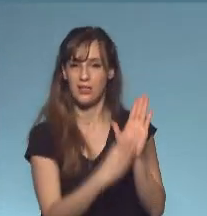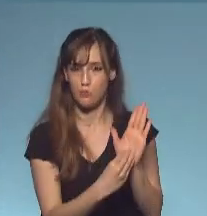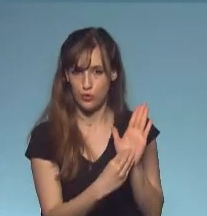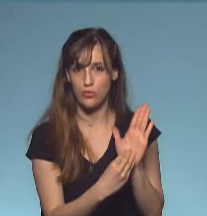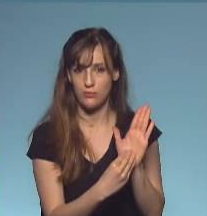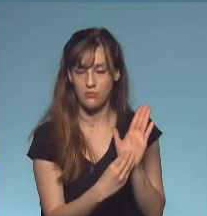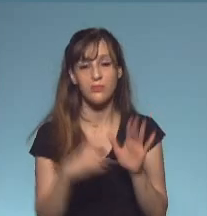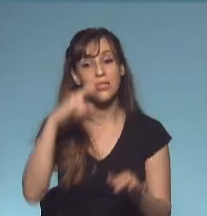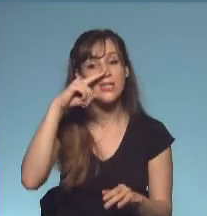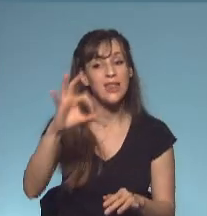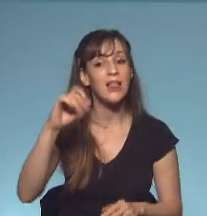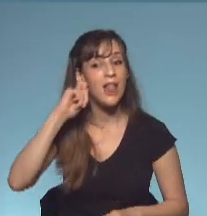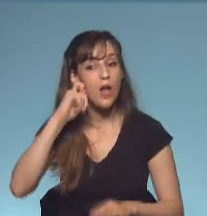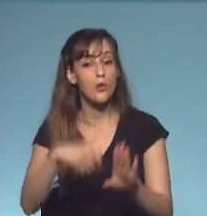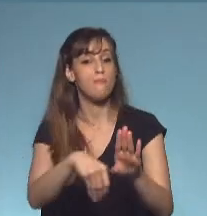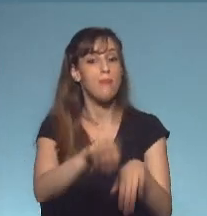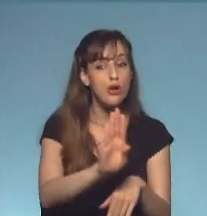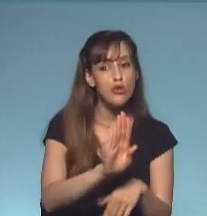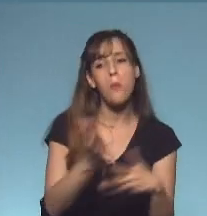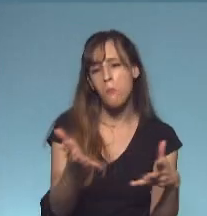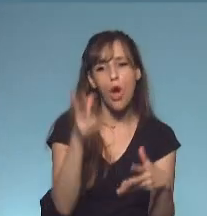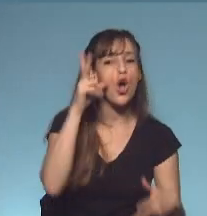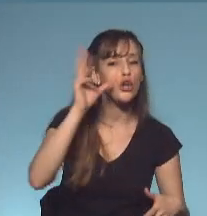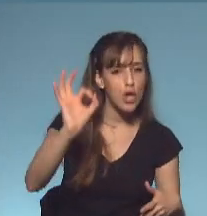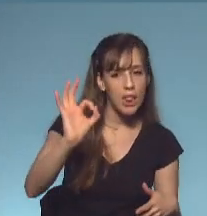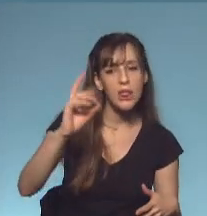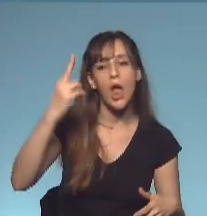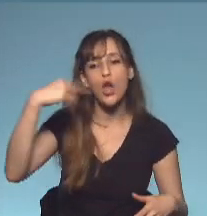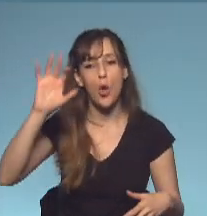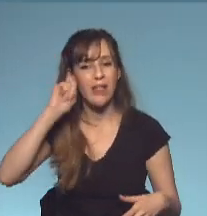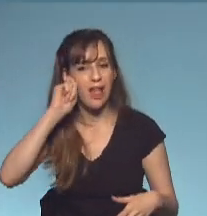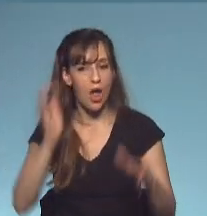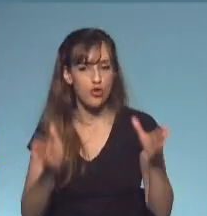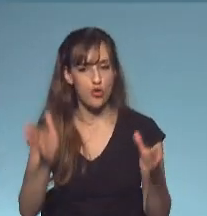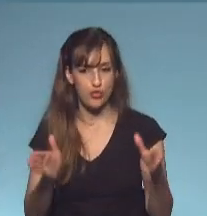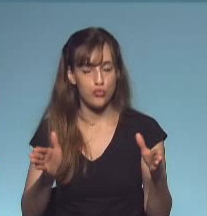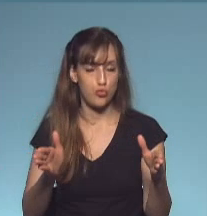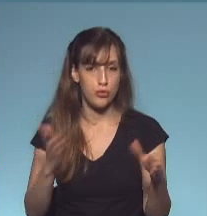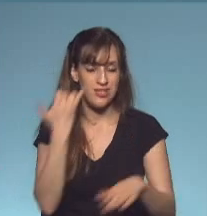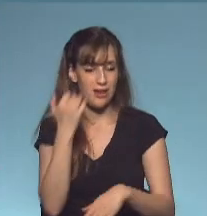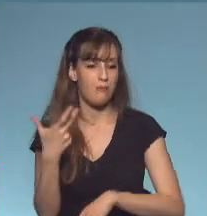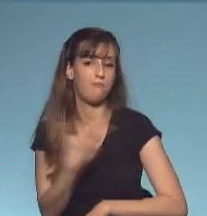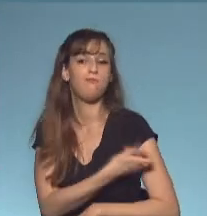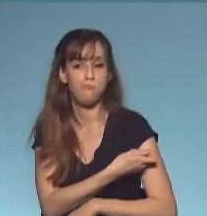de 70 años, 80, 90 y todas las edades.